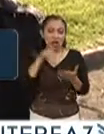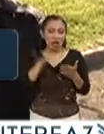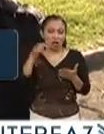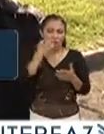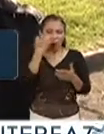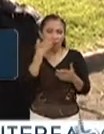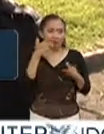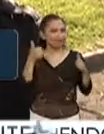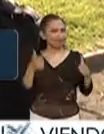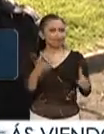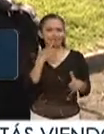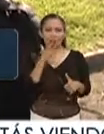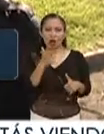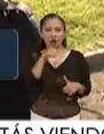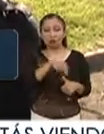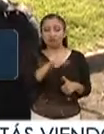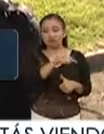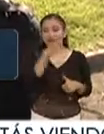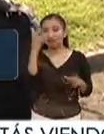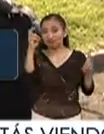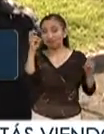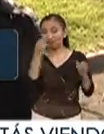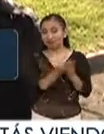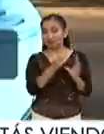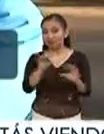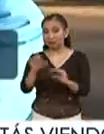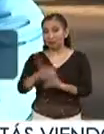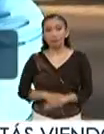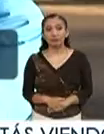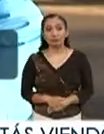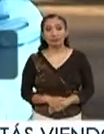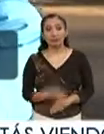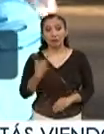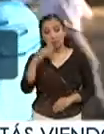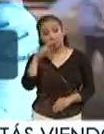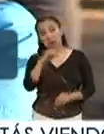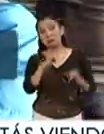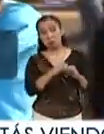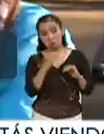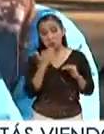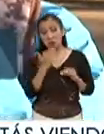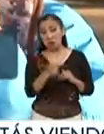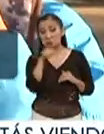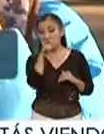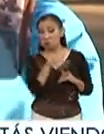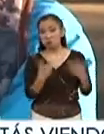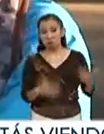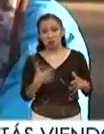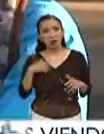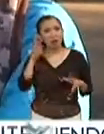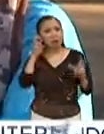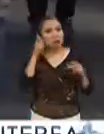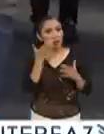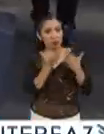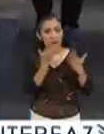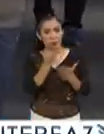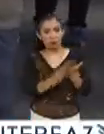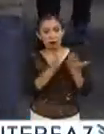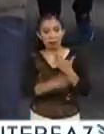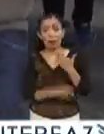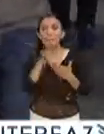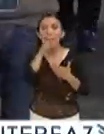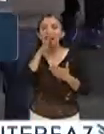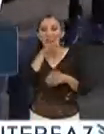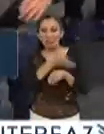de las escuelas mejor, en las que mejor los preparan, ¿no? Se me hace muy buena institución ahorita por el plan de estudios. Los